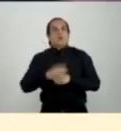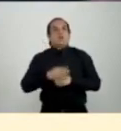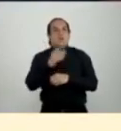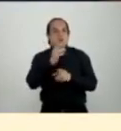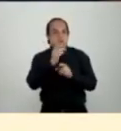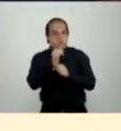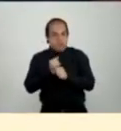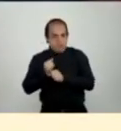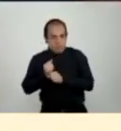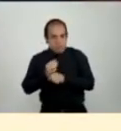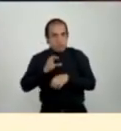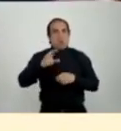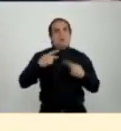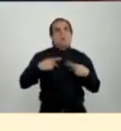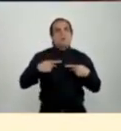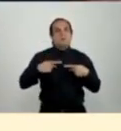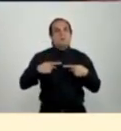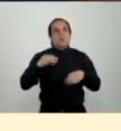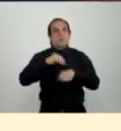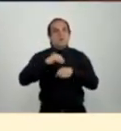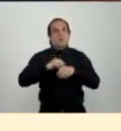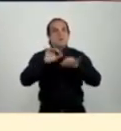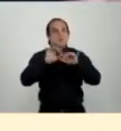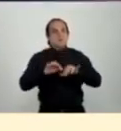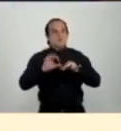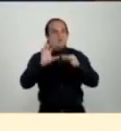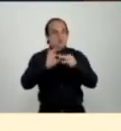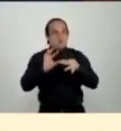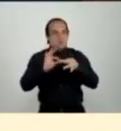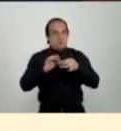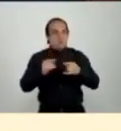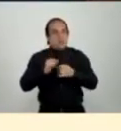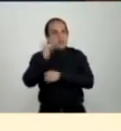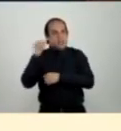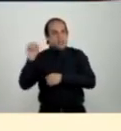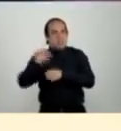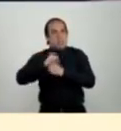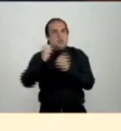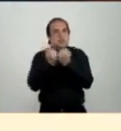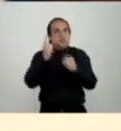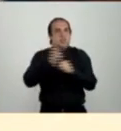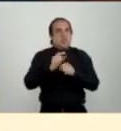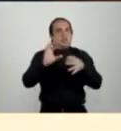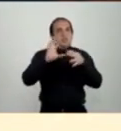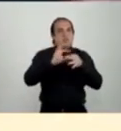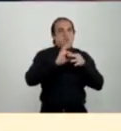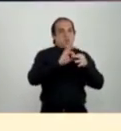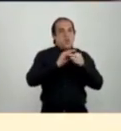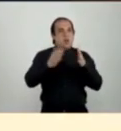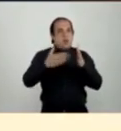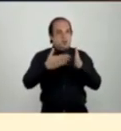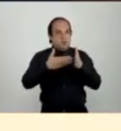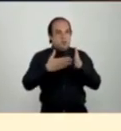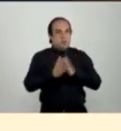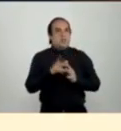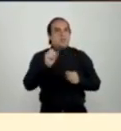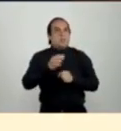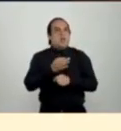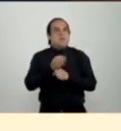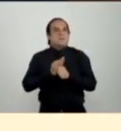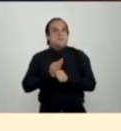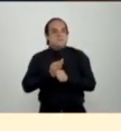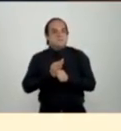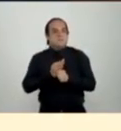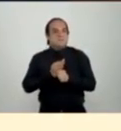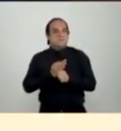toda una narrativa, pues, de izquierda socialista, sumado, pues, a la gastronomía, sumado al humor. Sumado a, porque en el